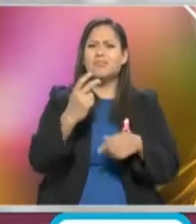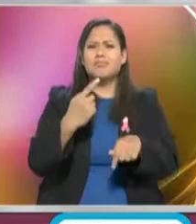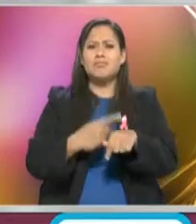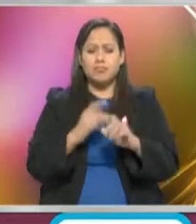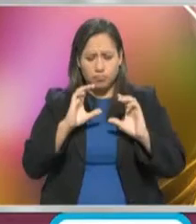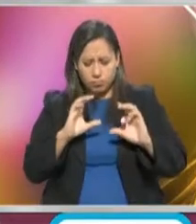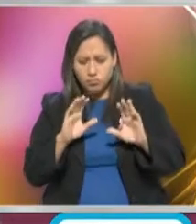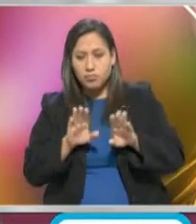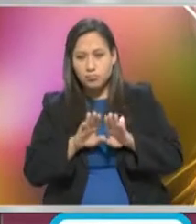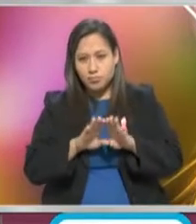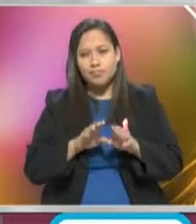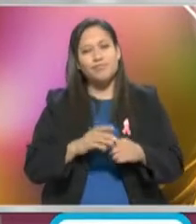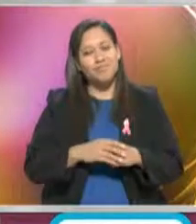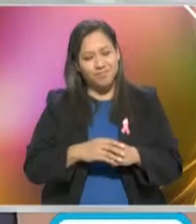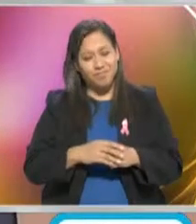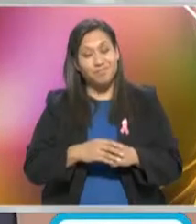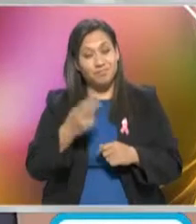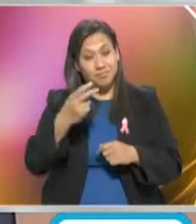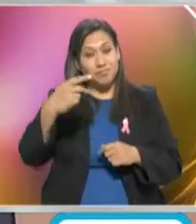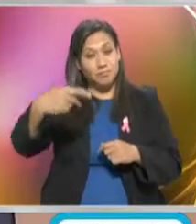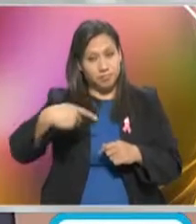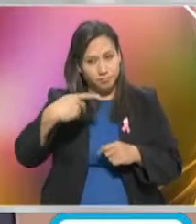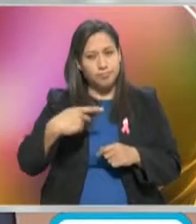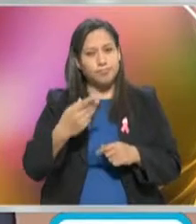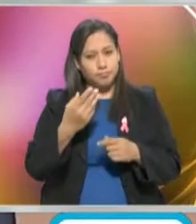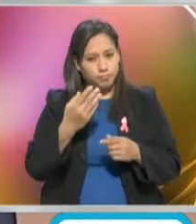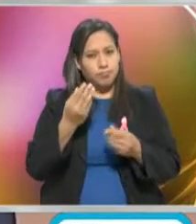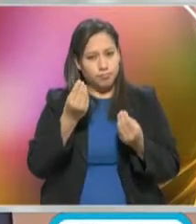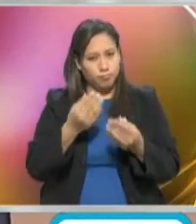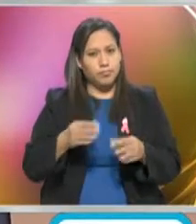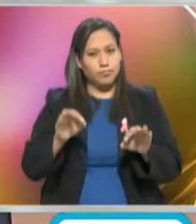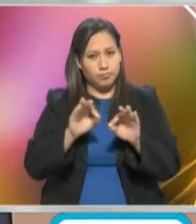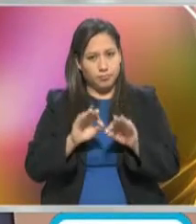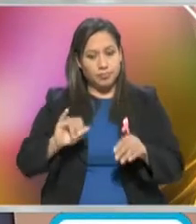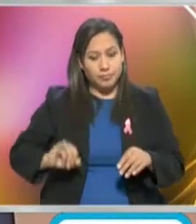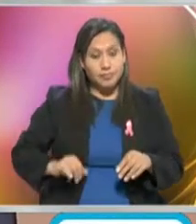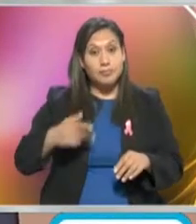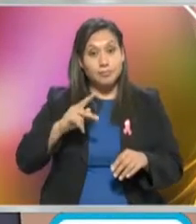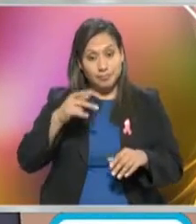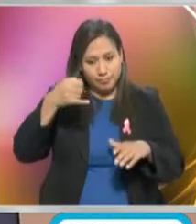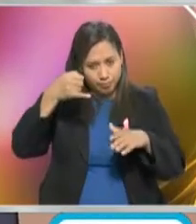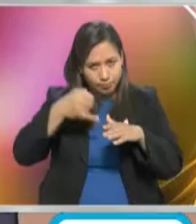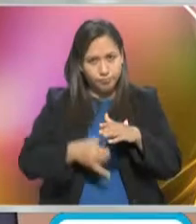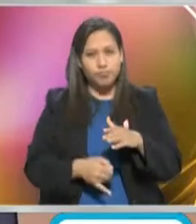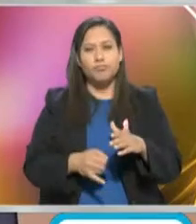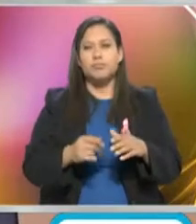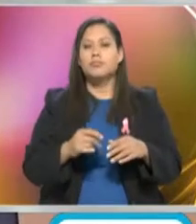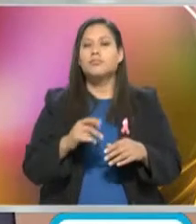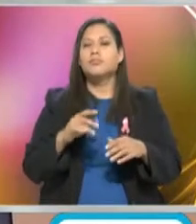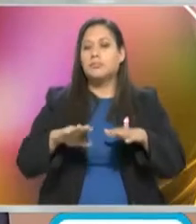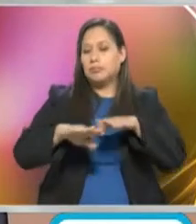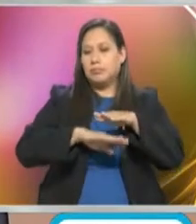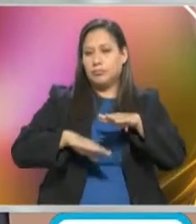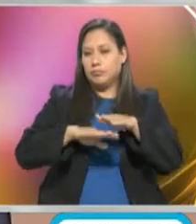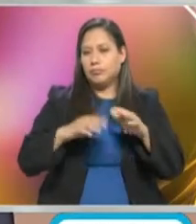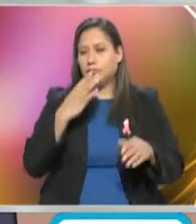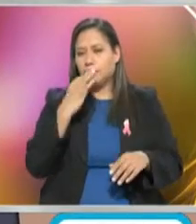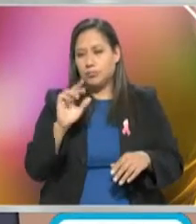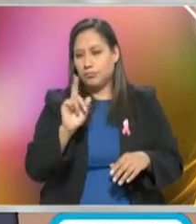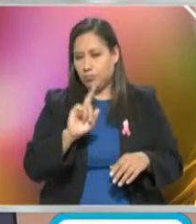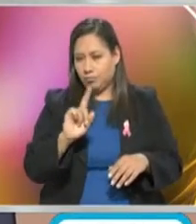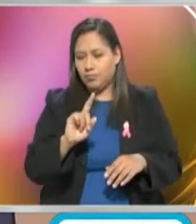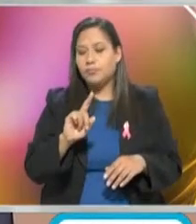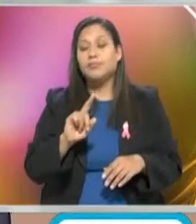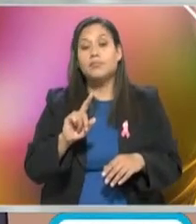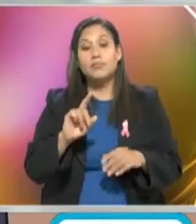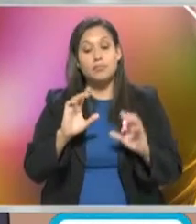enfermedad? Esa es una pregunta muy interesante y a la vez compleja. Para poder hablar de prevención, tendríamos